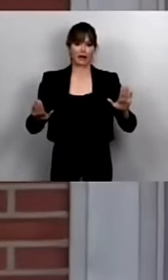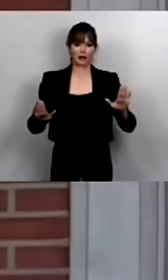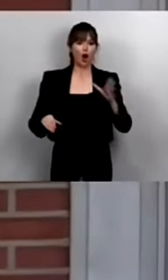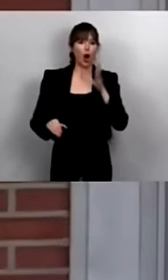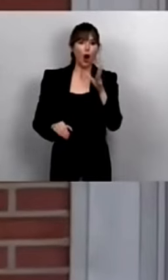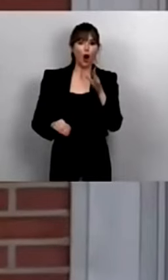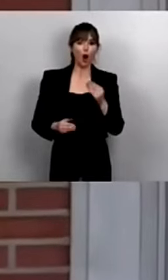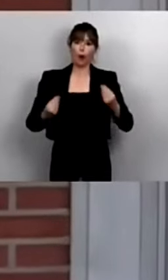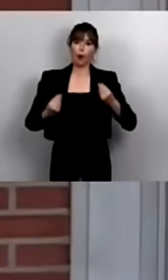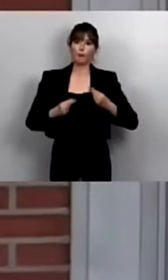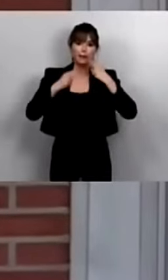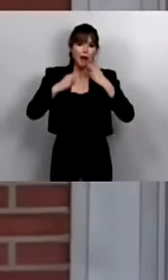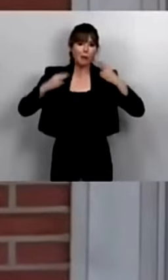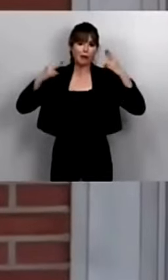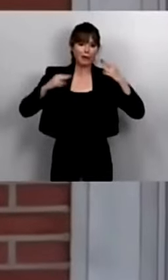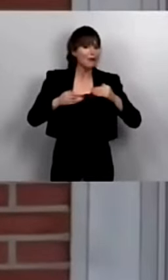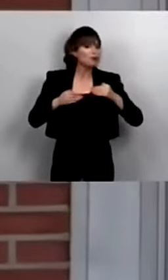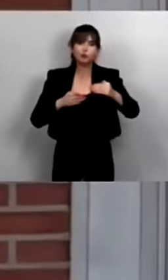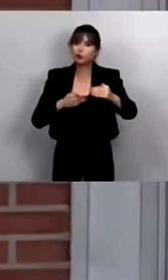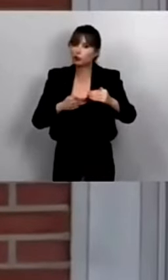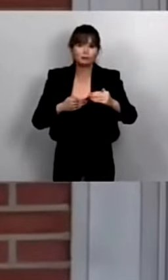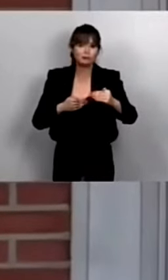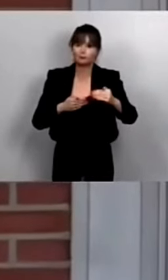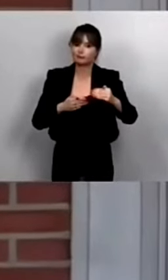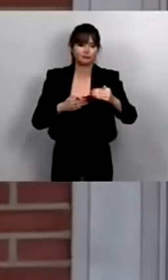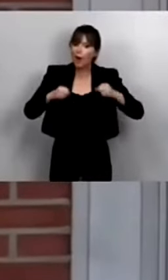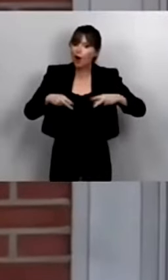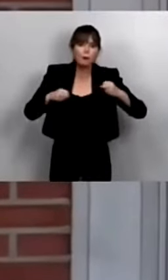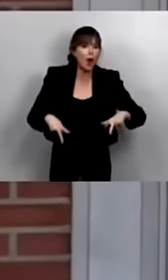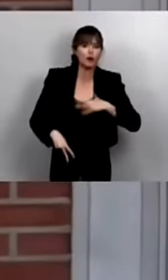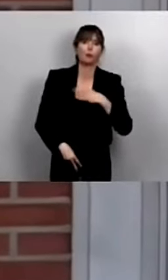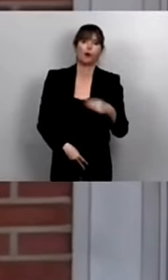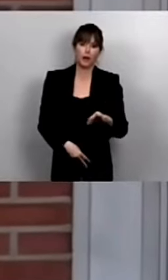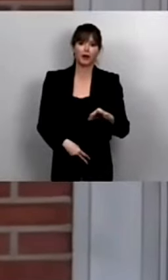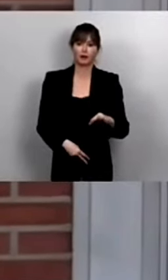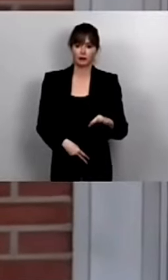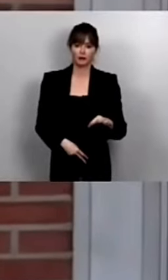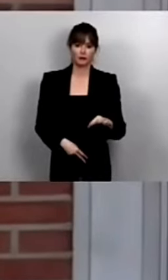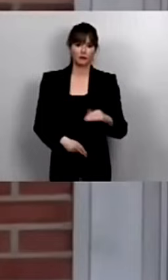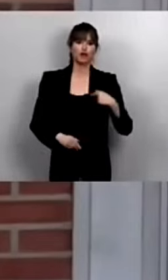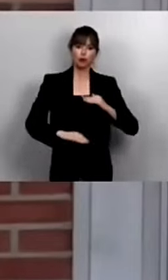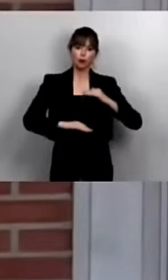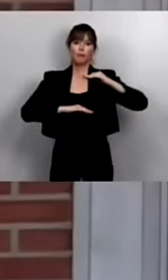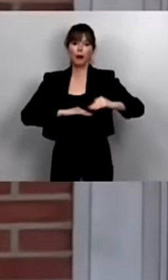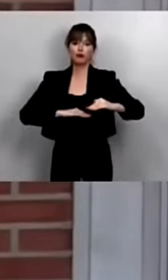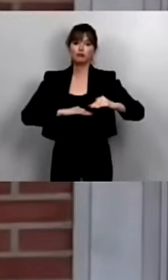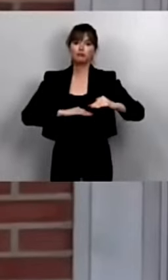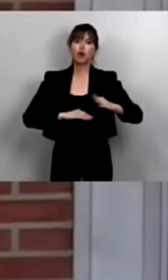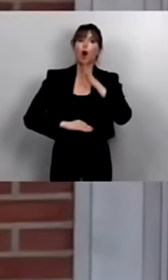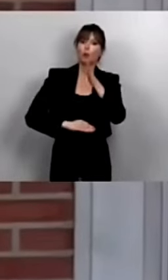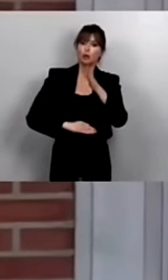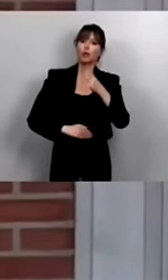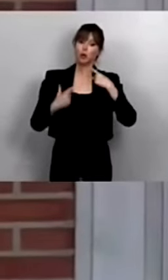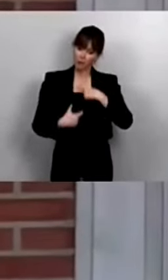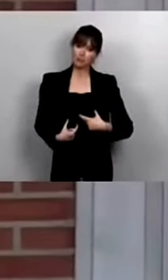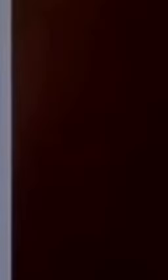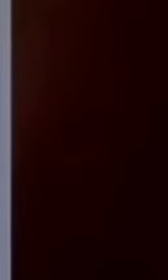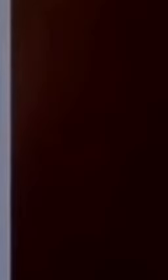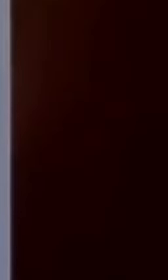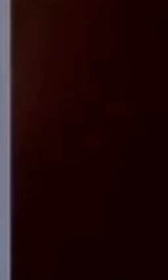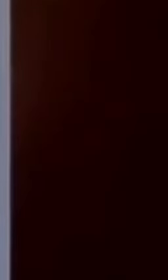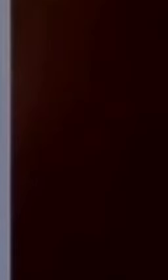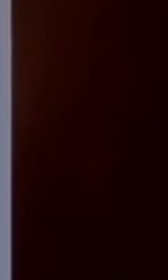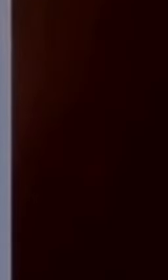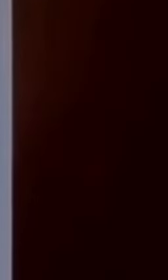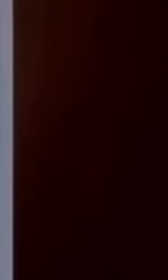mía, me lo han vendido raro. Un padre que va a comprarle un regalo al hijo, el padre tiene un Arcampo enfrente, tiene un Arcampo enfrente, ve